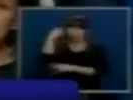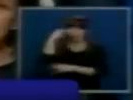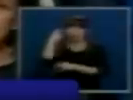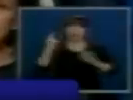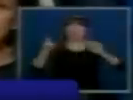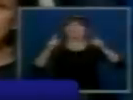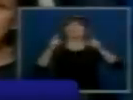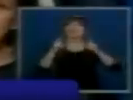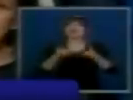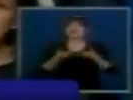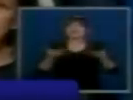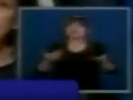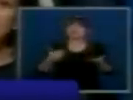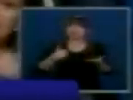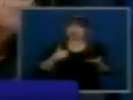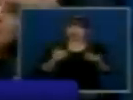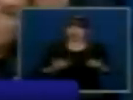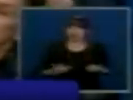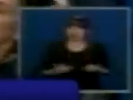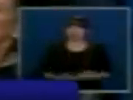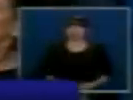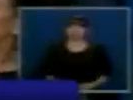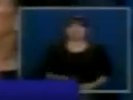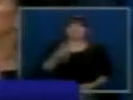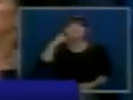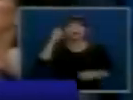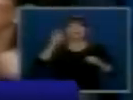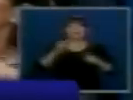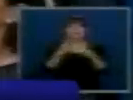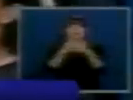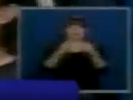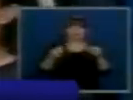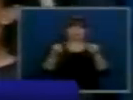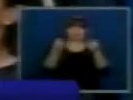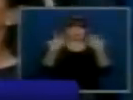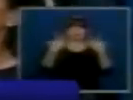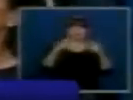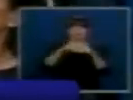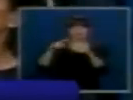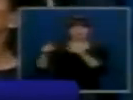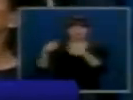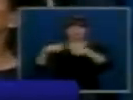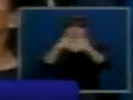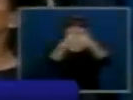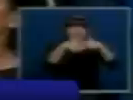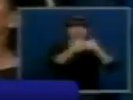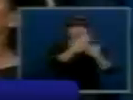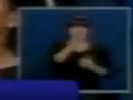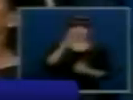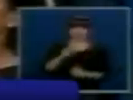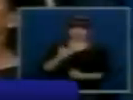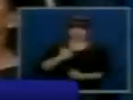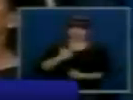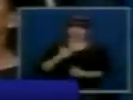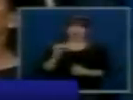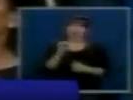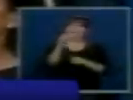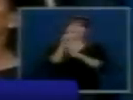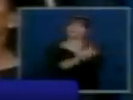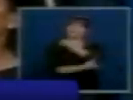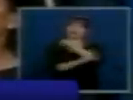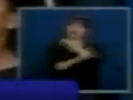los recursos con que cuenta para resolver los múltiples y graves retos que Costa Rica enfrenta como nación democrática.